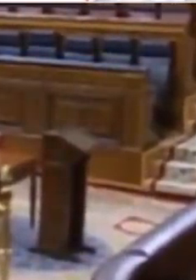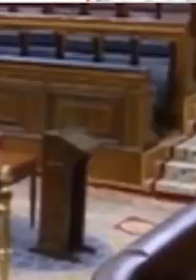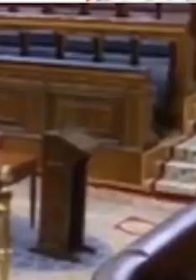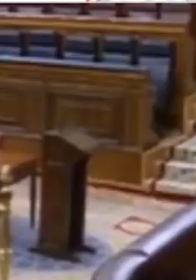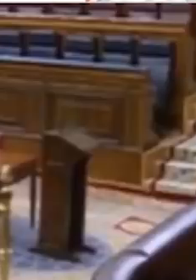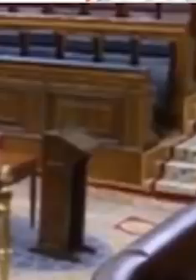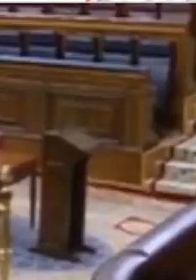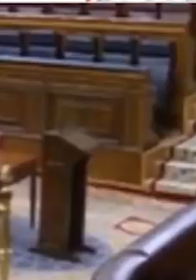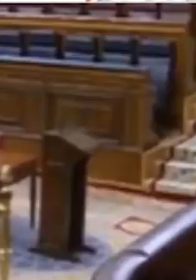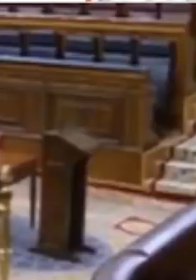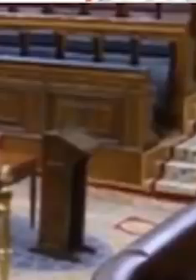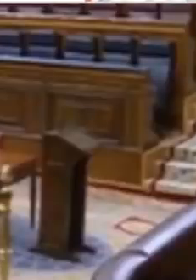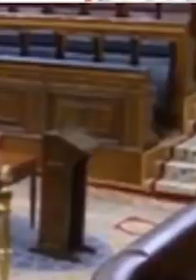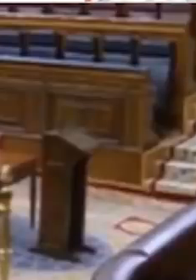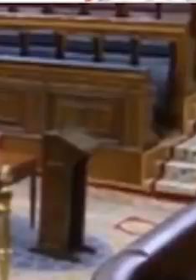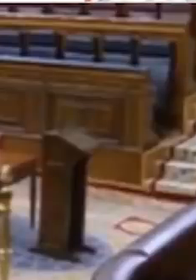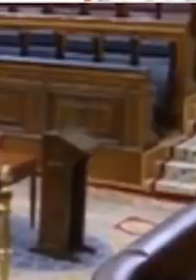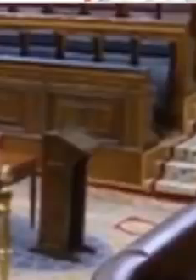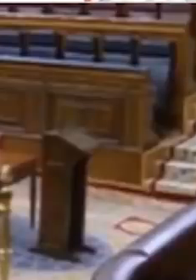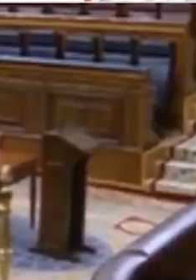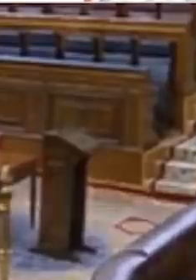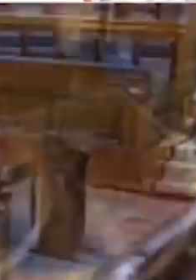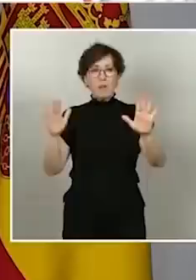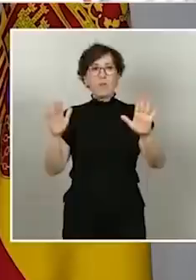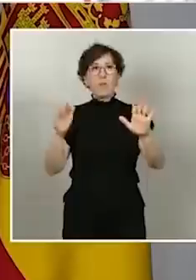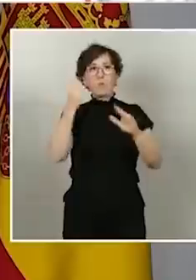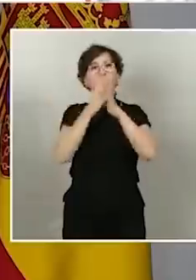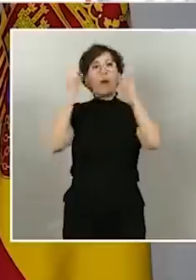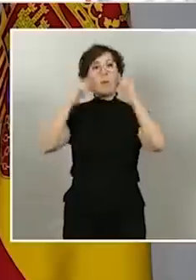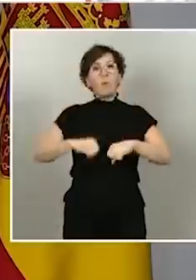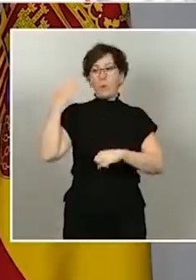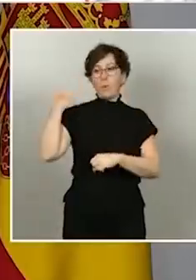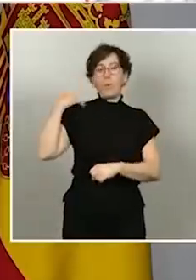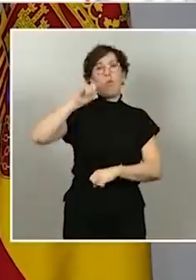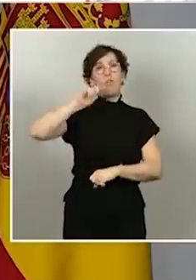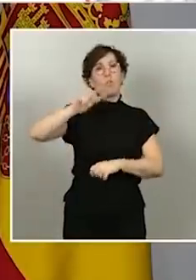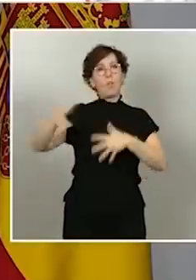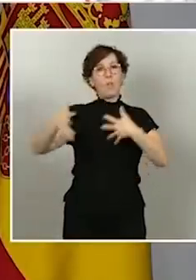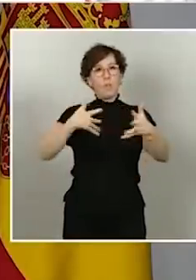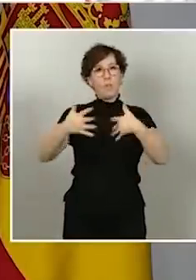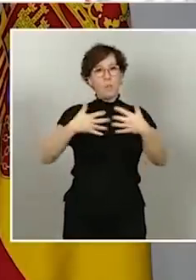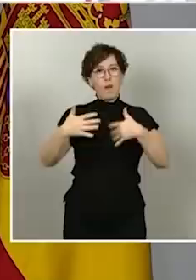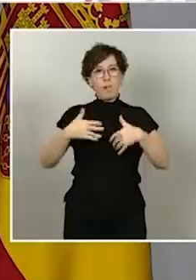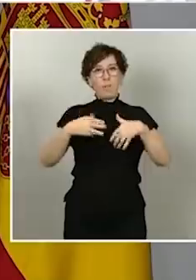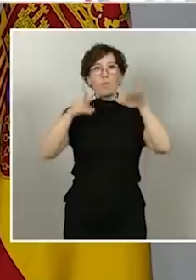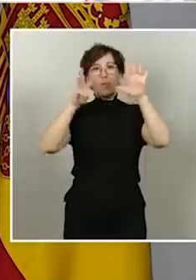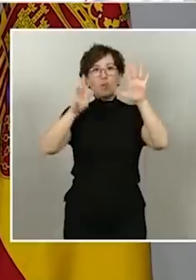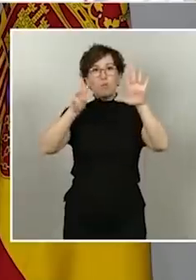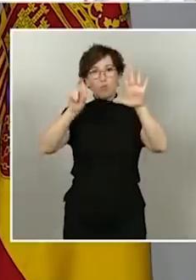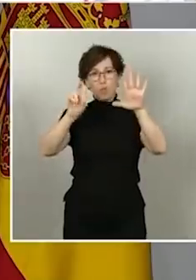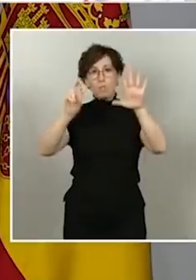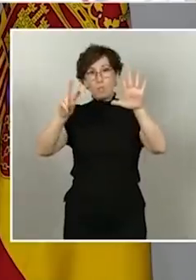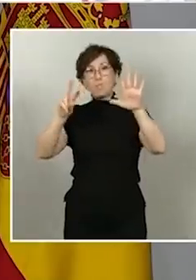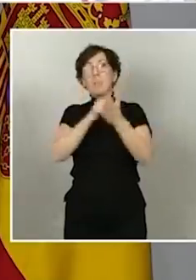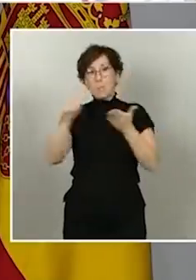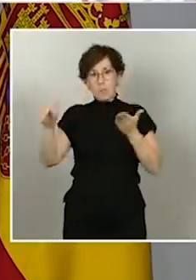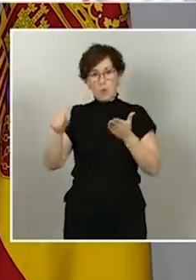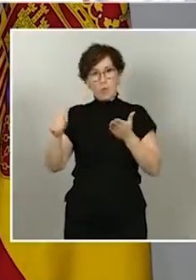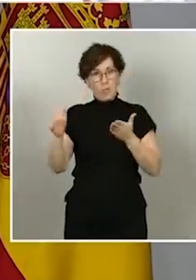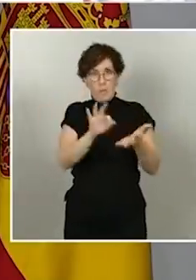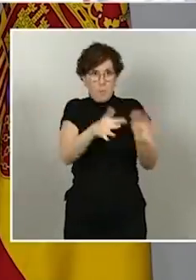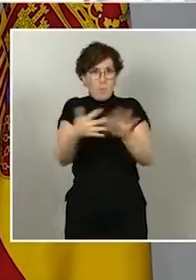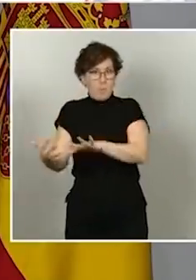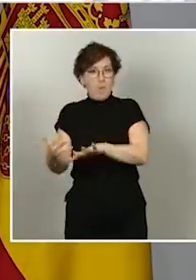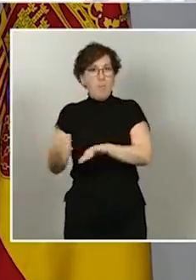este para este ha constituido dentro del Ministerio del Interior una